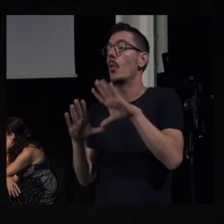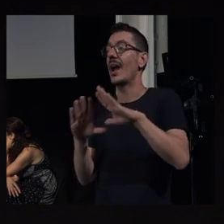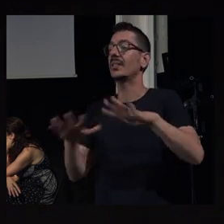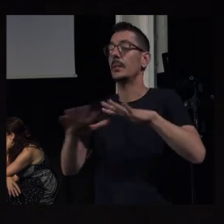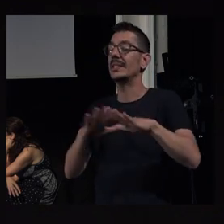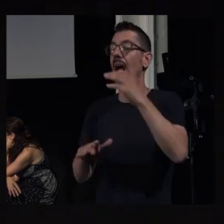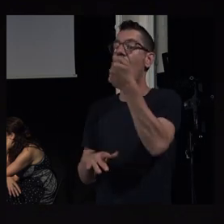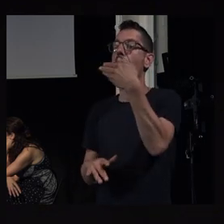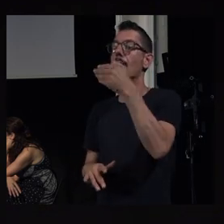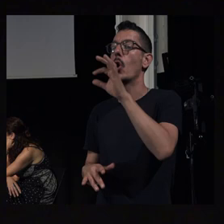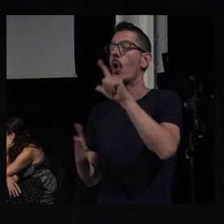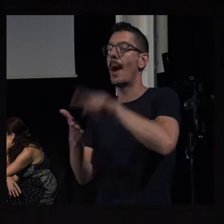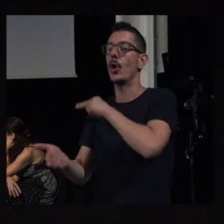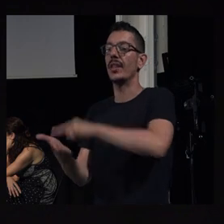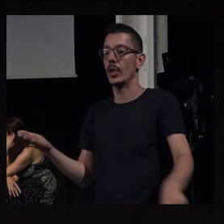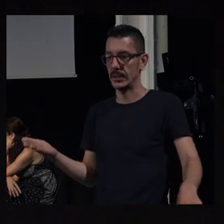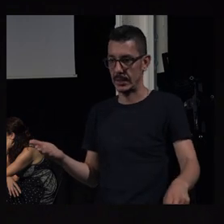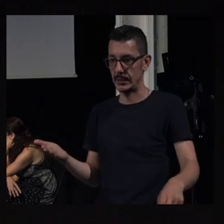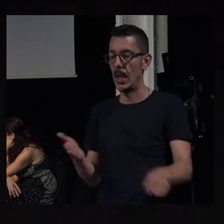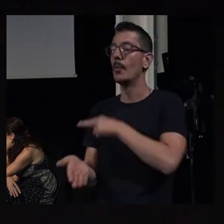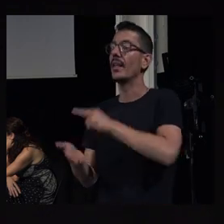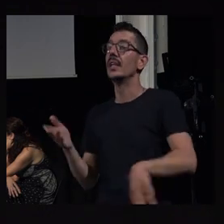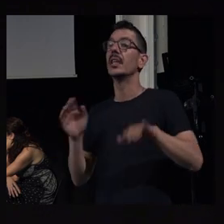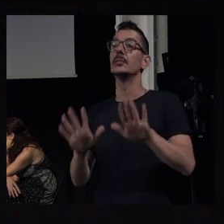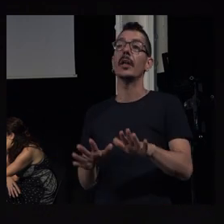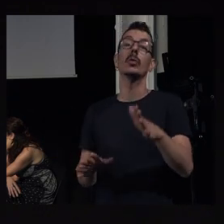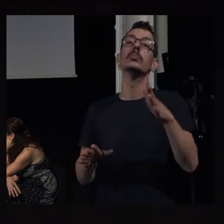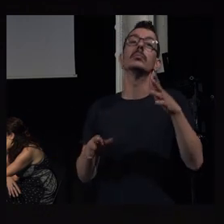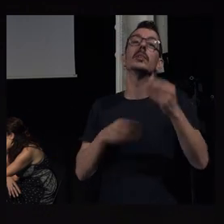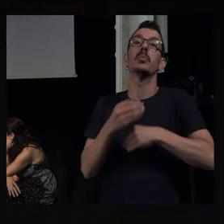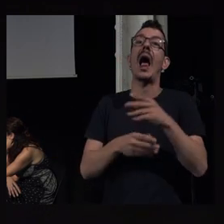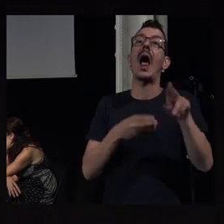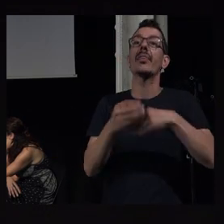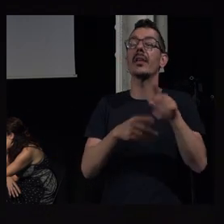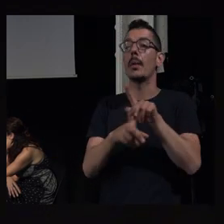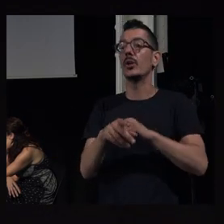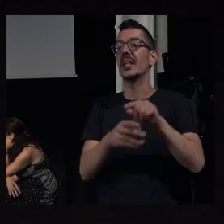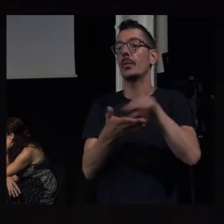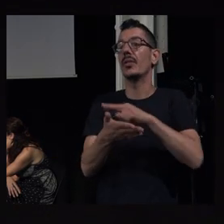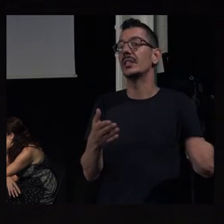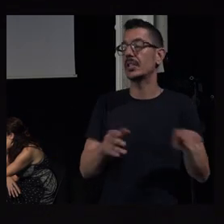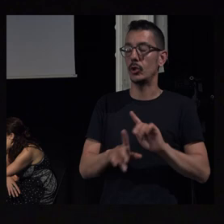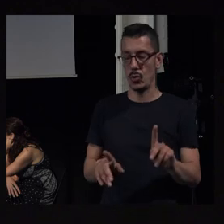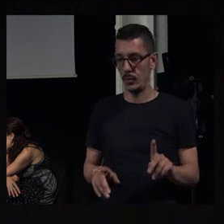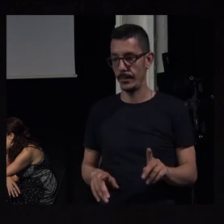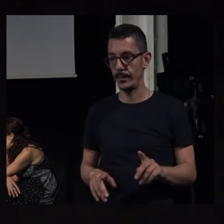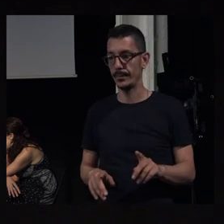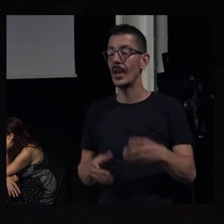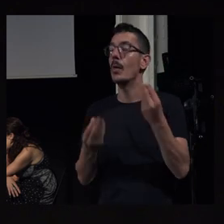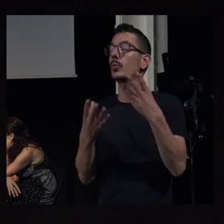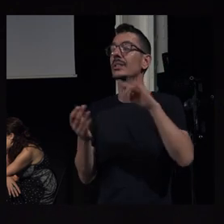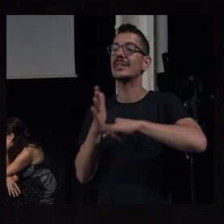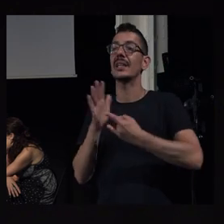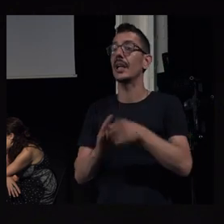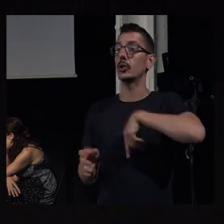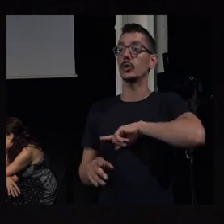ellas pueden ser abolicionistas, pero no va a haber políticas abolicionistas. Esto está claro. O sea, dentro de la administración, y además muchas de las técnicas que estamos allí,